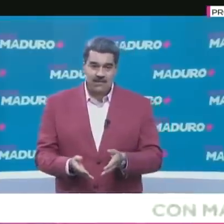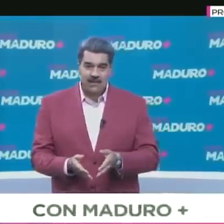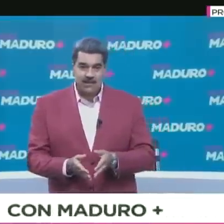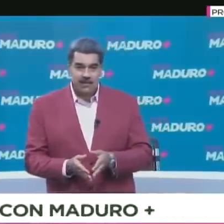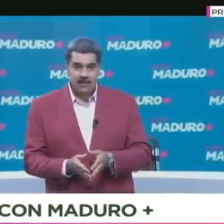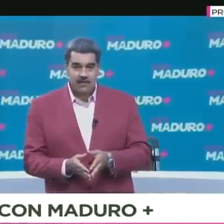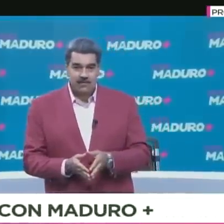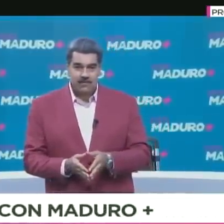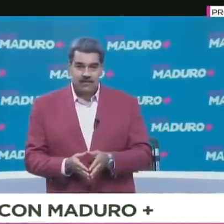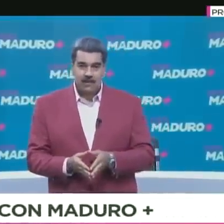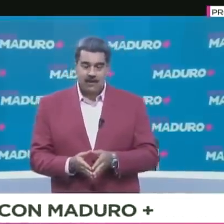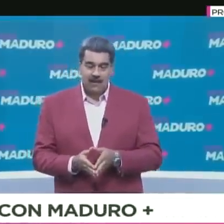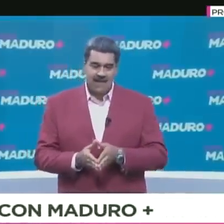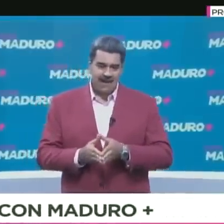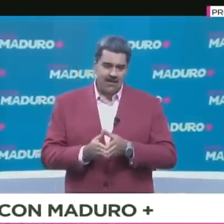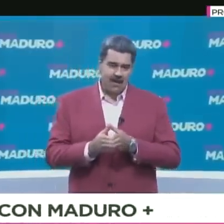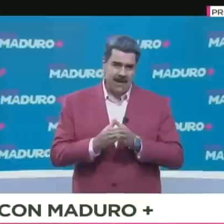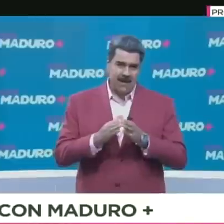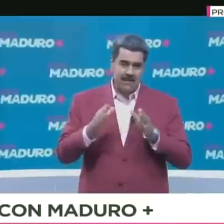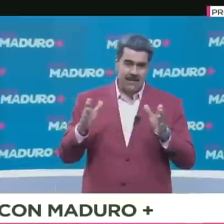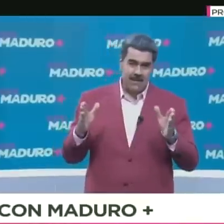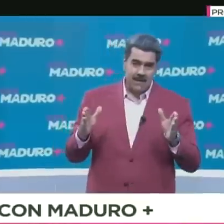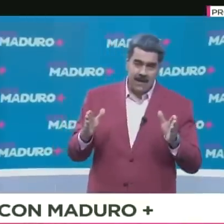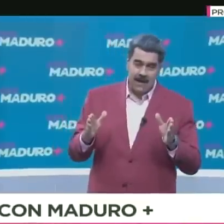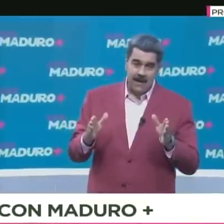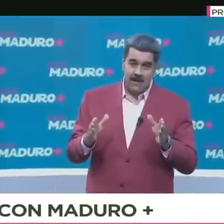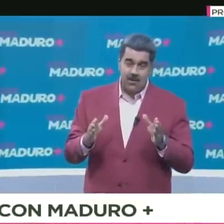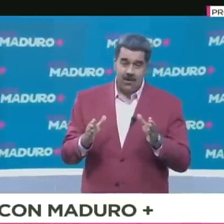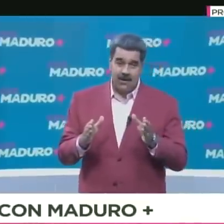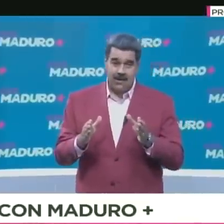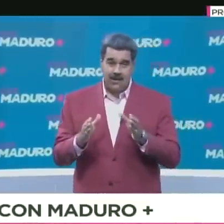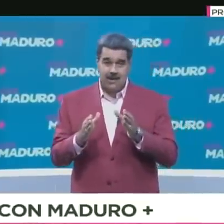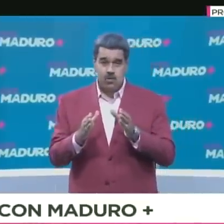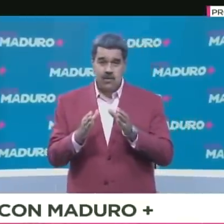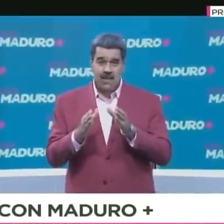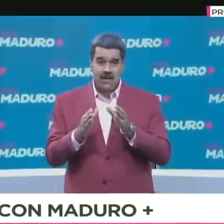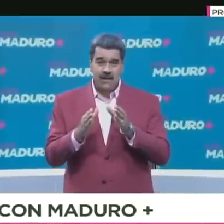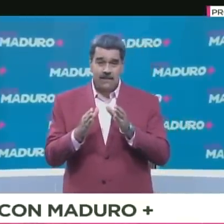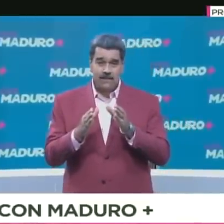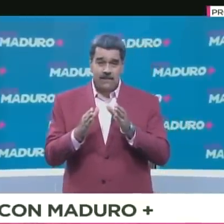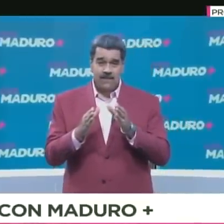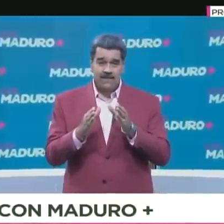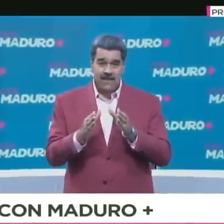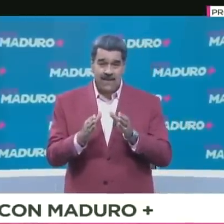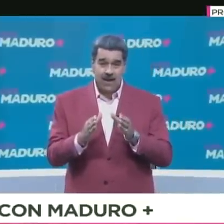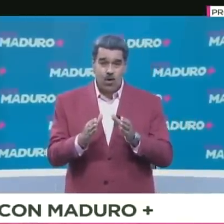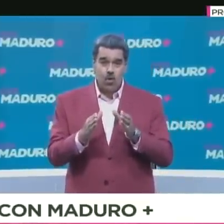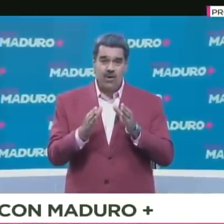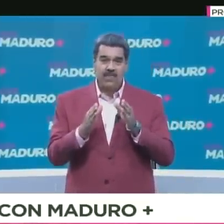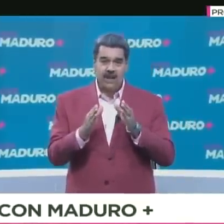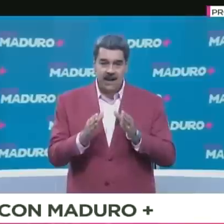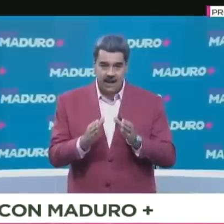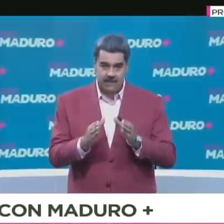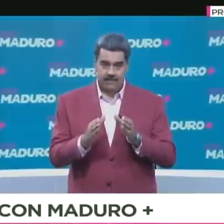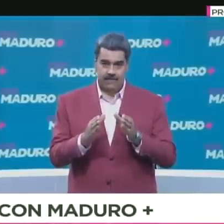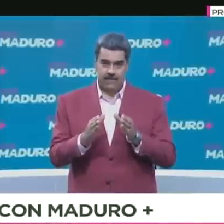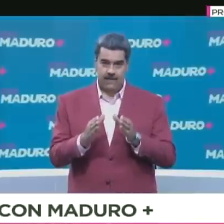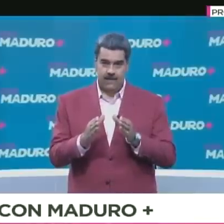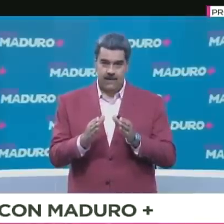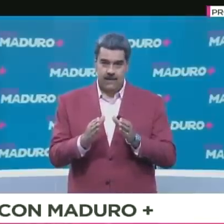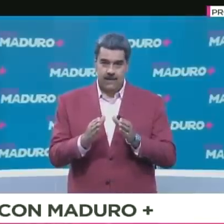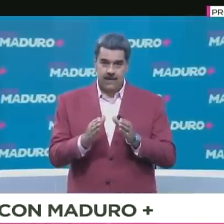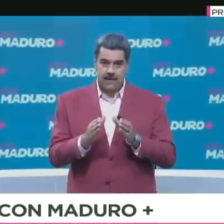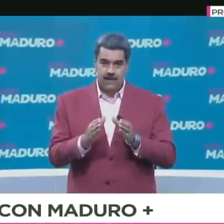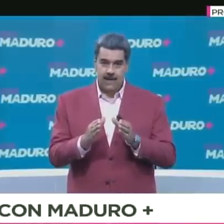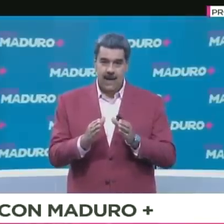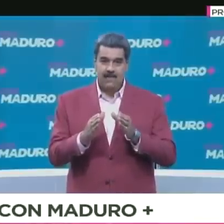una, ¿qué dicen? Bueno, madre es lo más grande. A los que tienen a su madre viva, cuídenla.